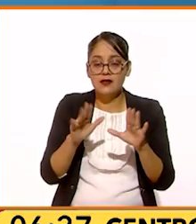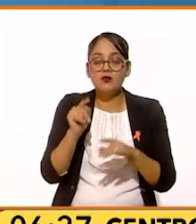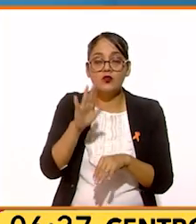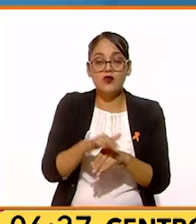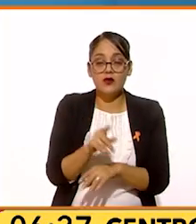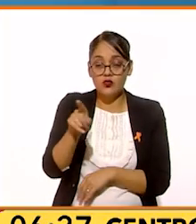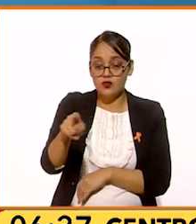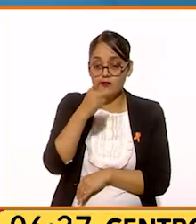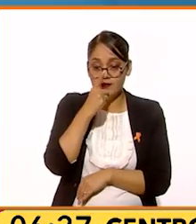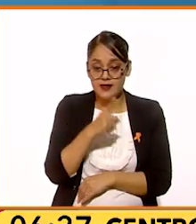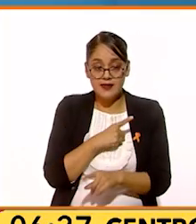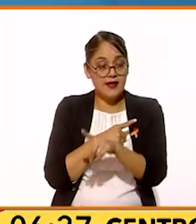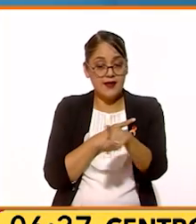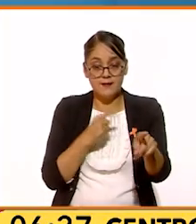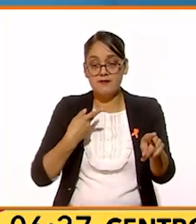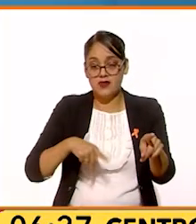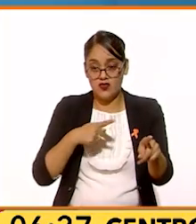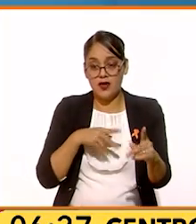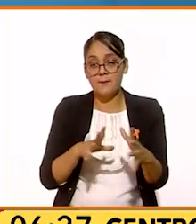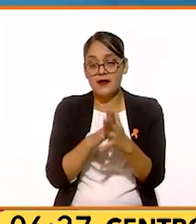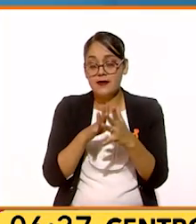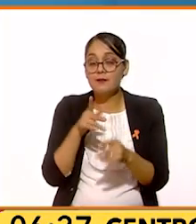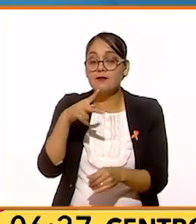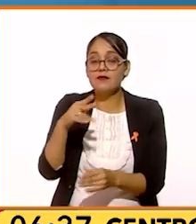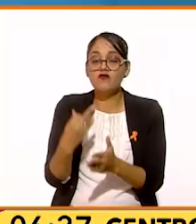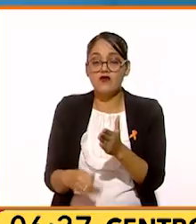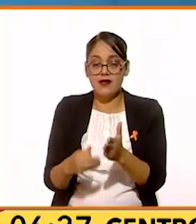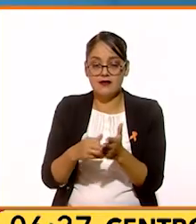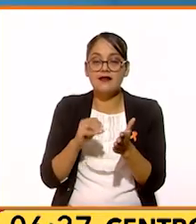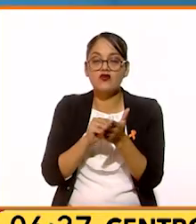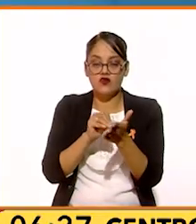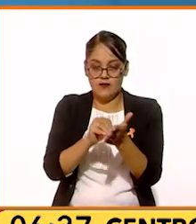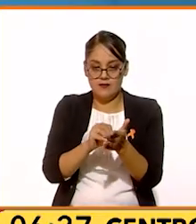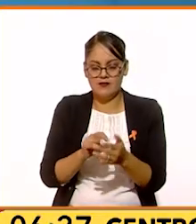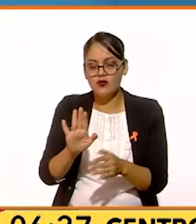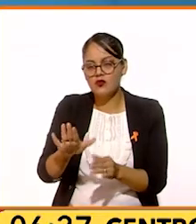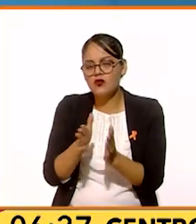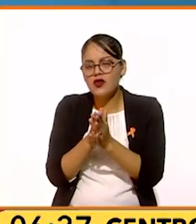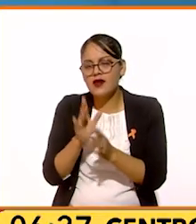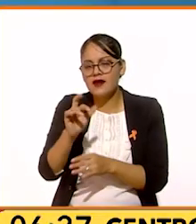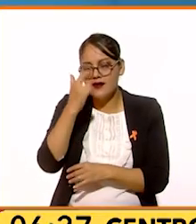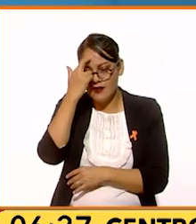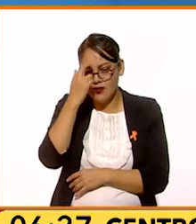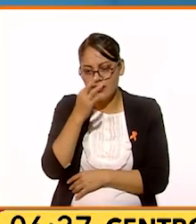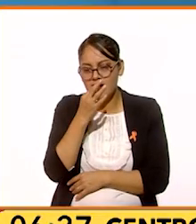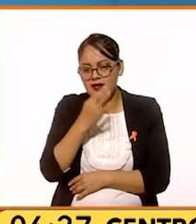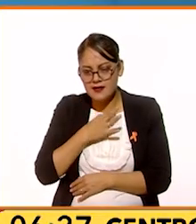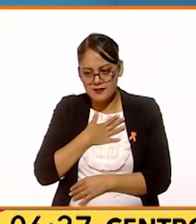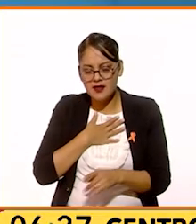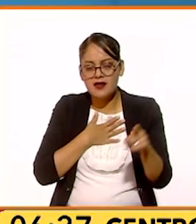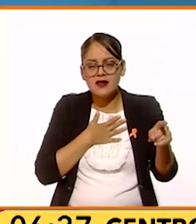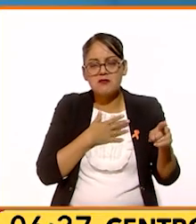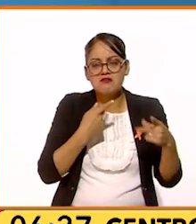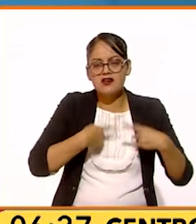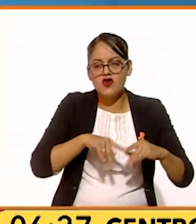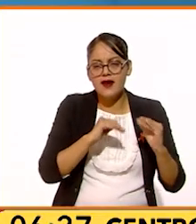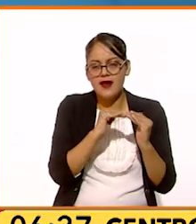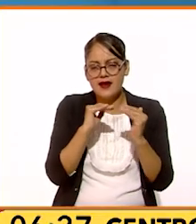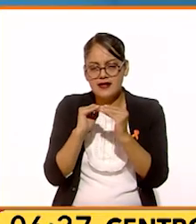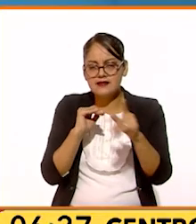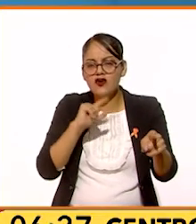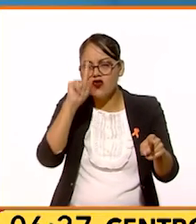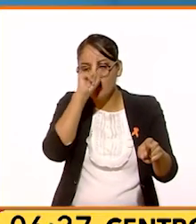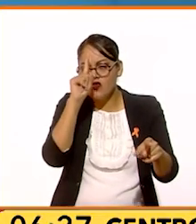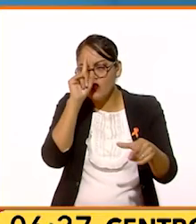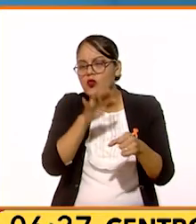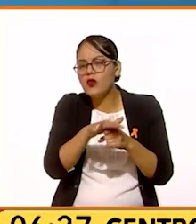una participación muy importante, todavía hay trabajo por hacer. Recuérdenos, por favor, esas recomendaciones que tenemos que seguir en